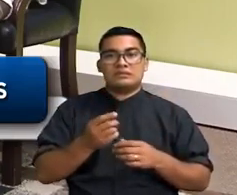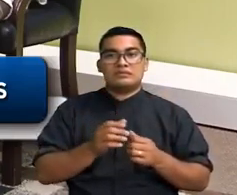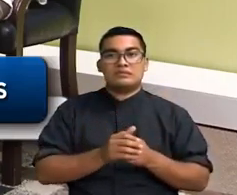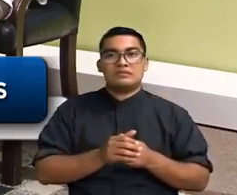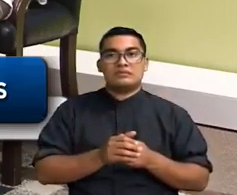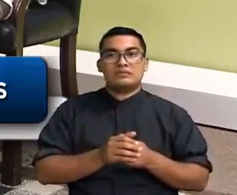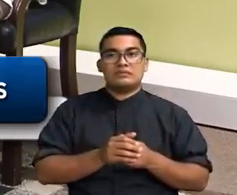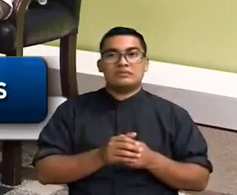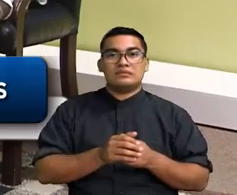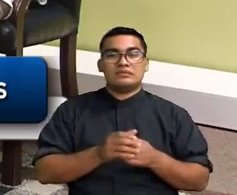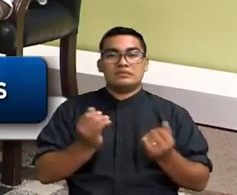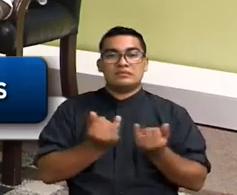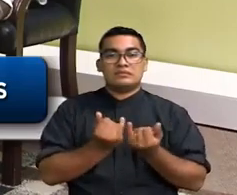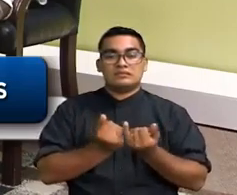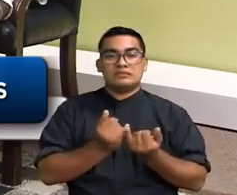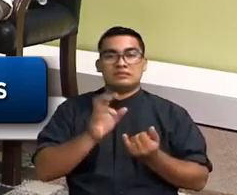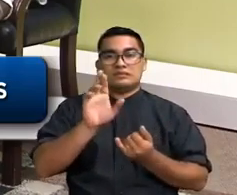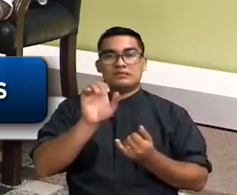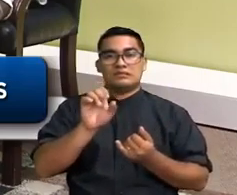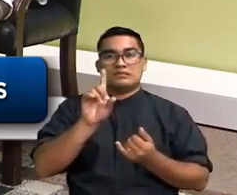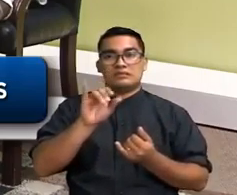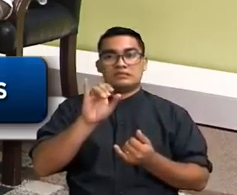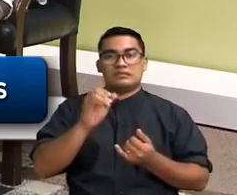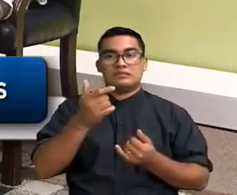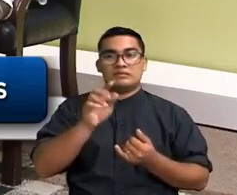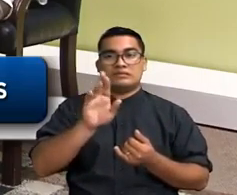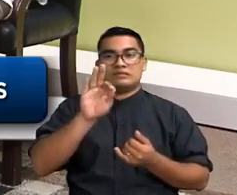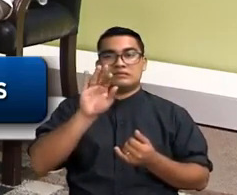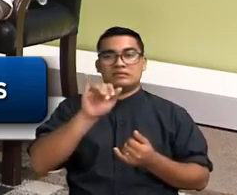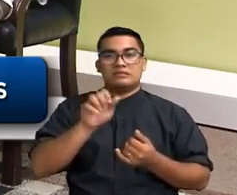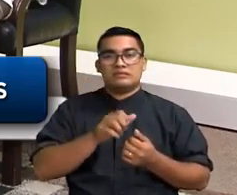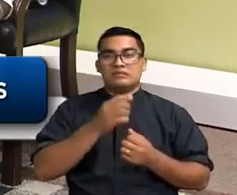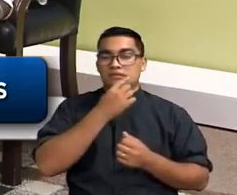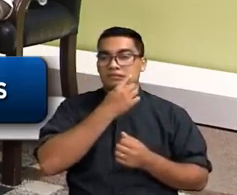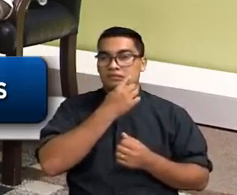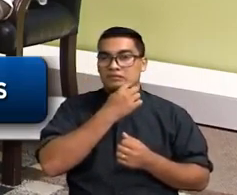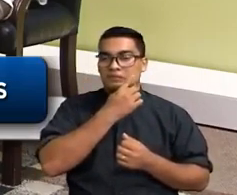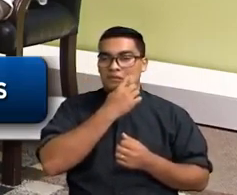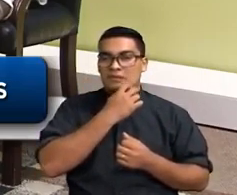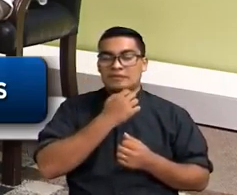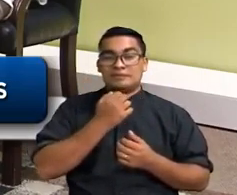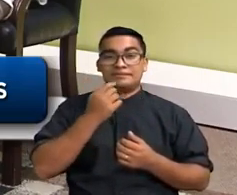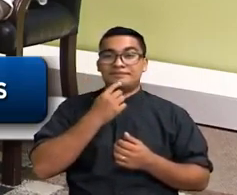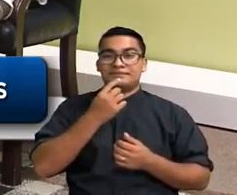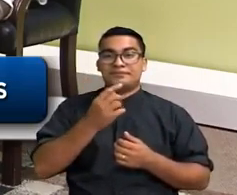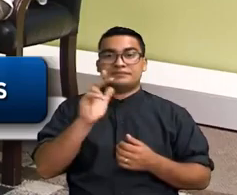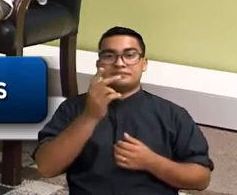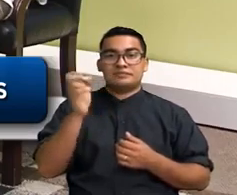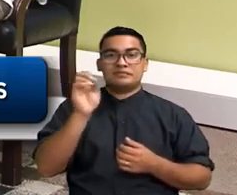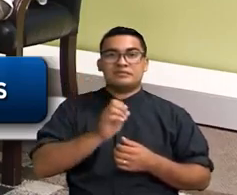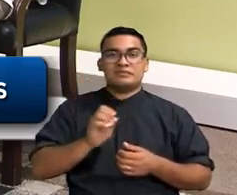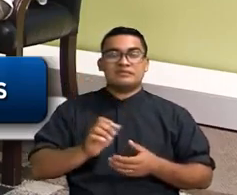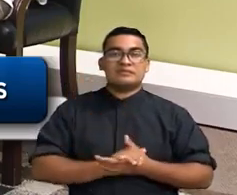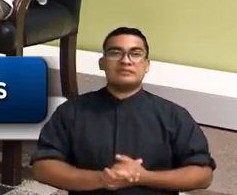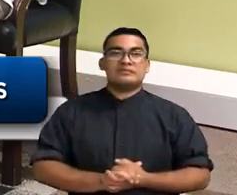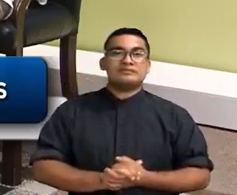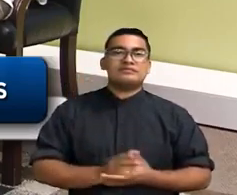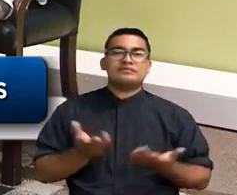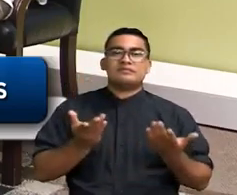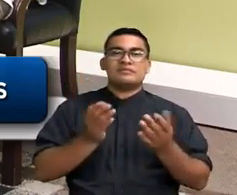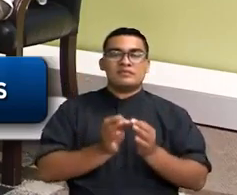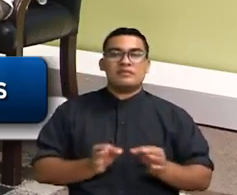la radiografía con la clínica, podemos diagnosticar más del 80% de estas patologías. Ahora, ¿qué importancia